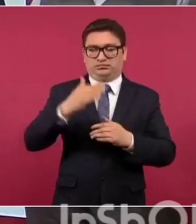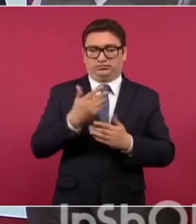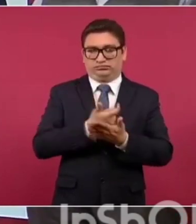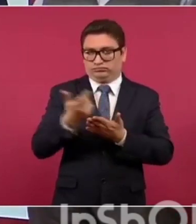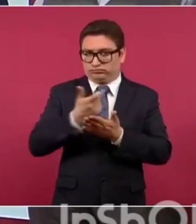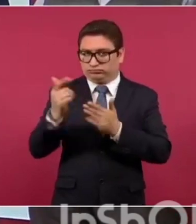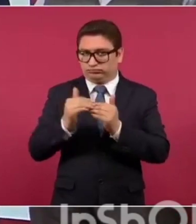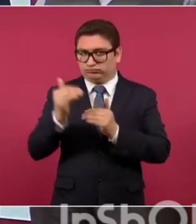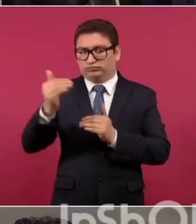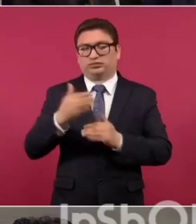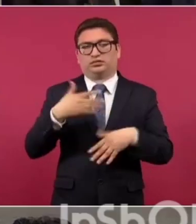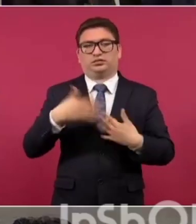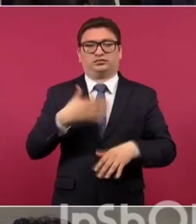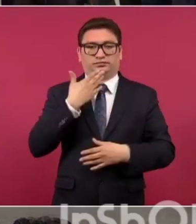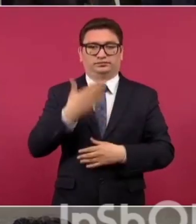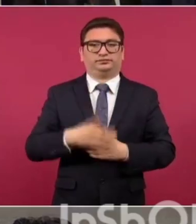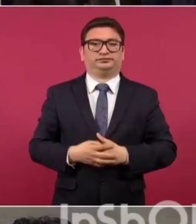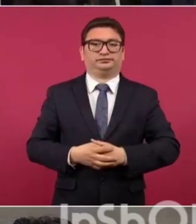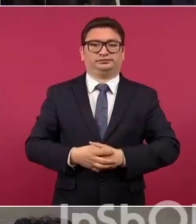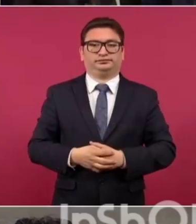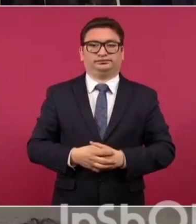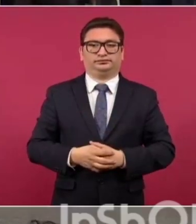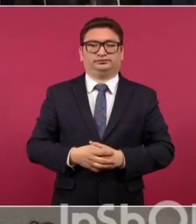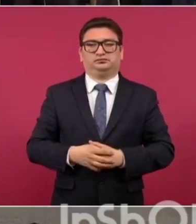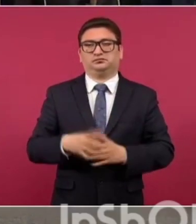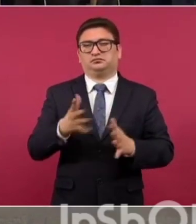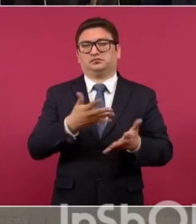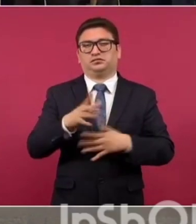mínimo. De los